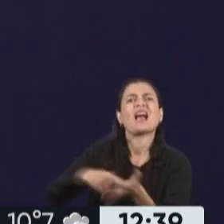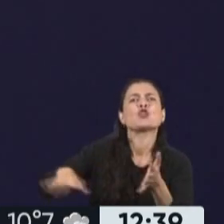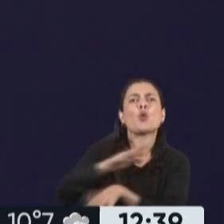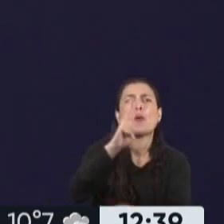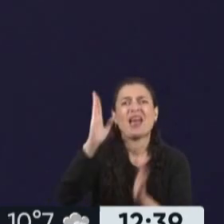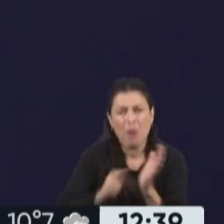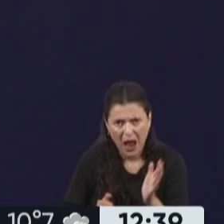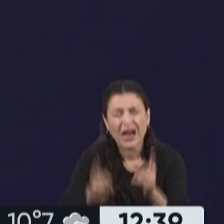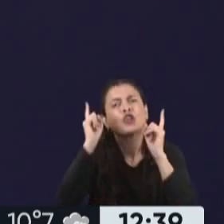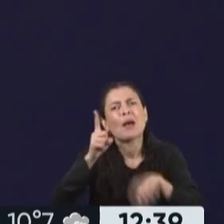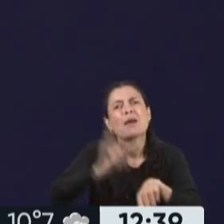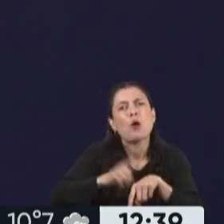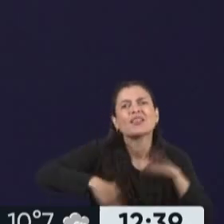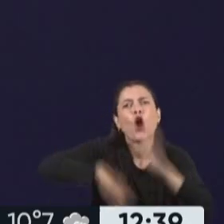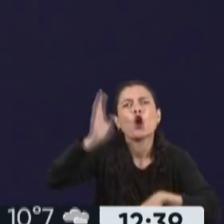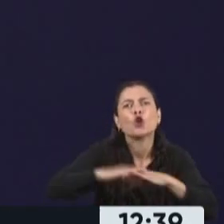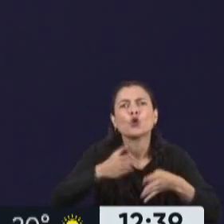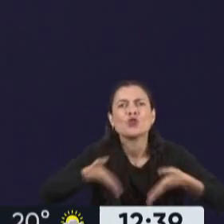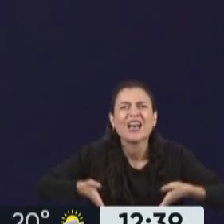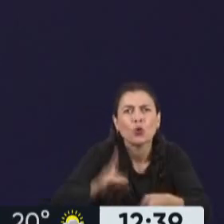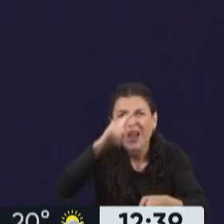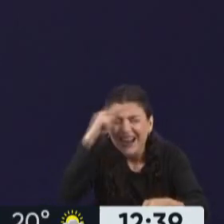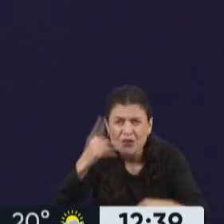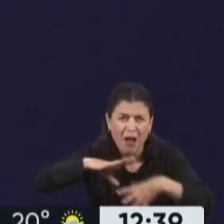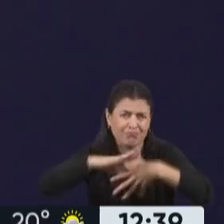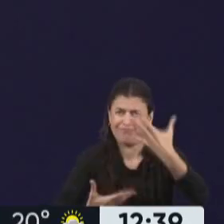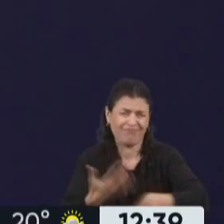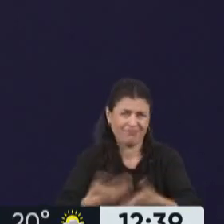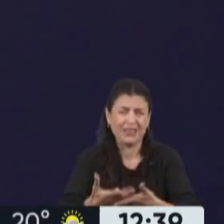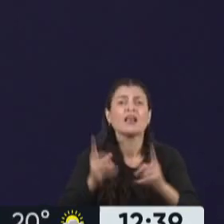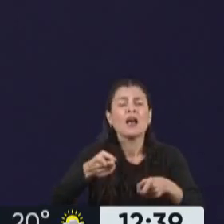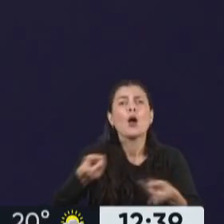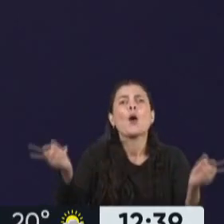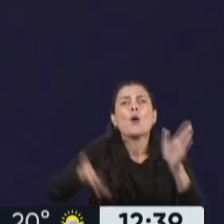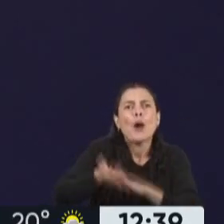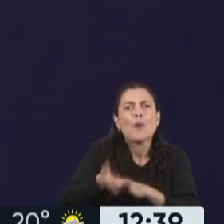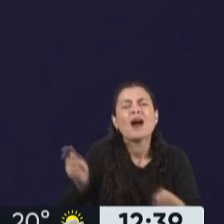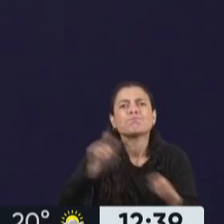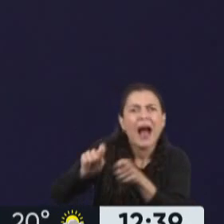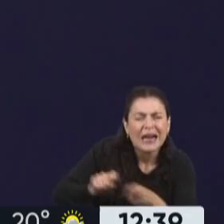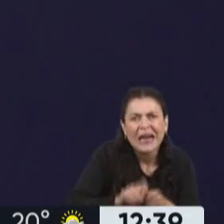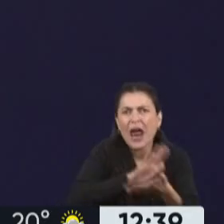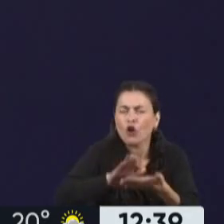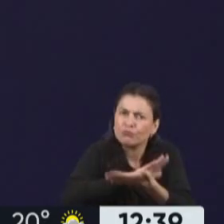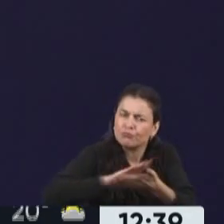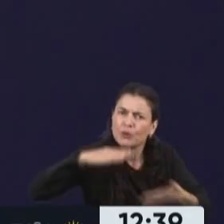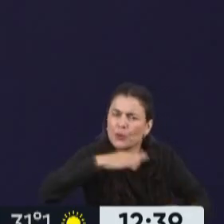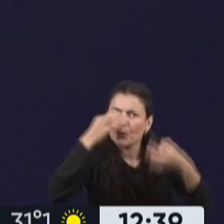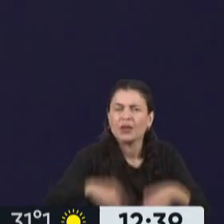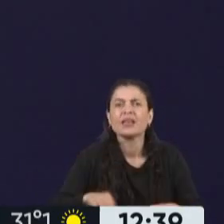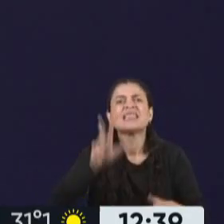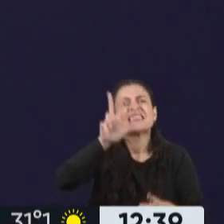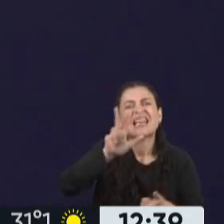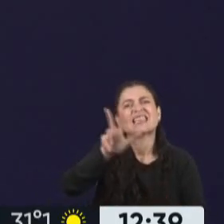las rutas nacionales 3, 22, 33, 35, 228,